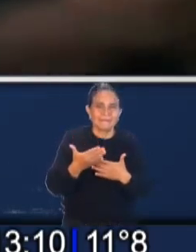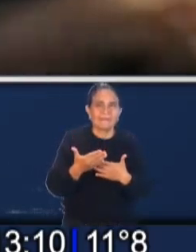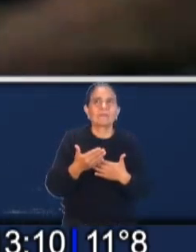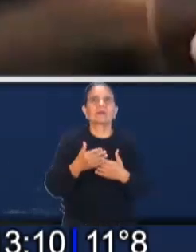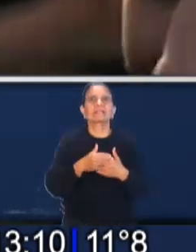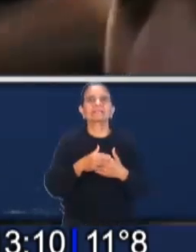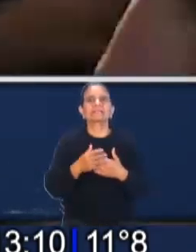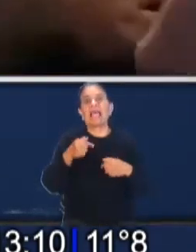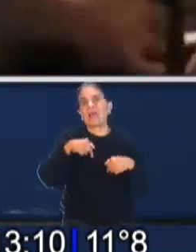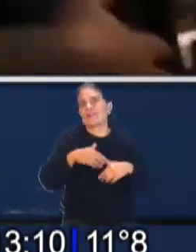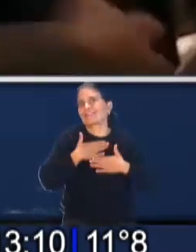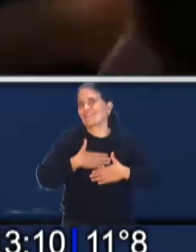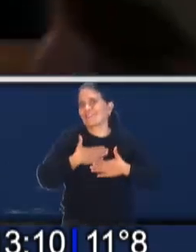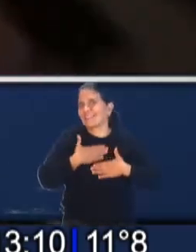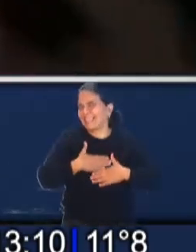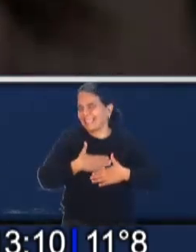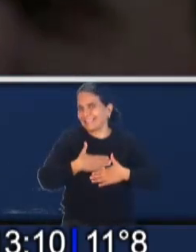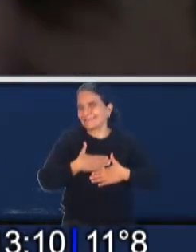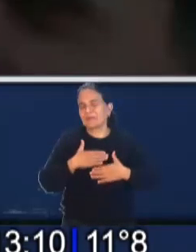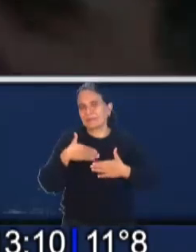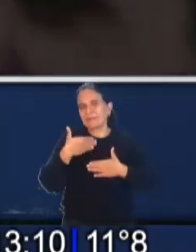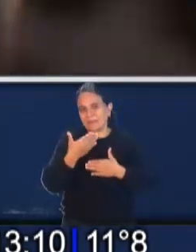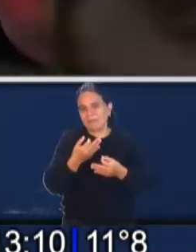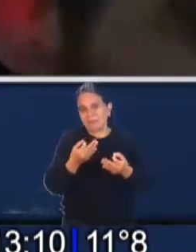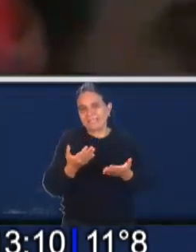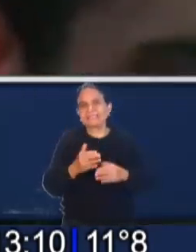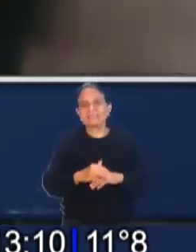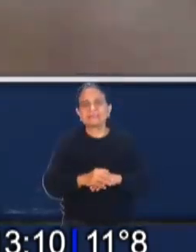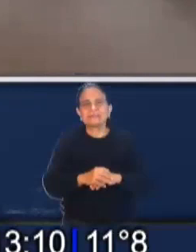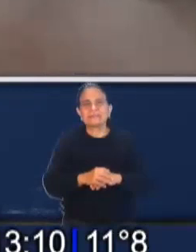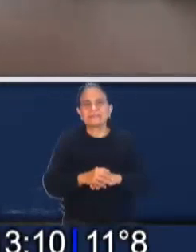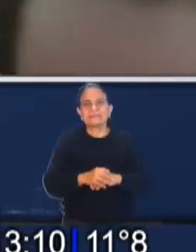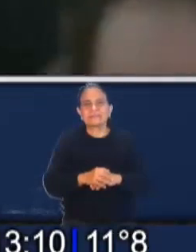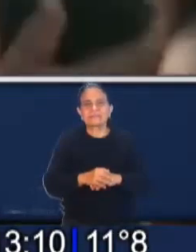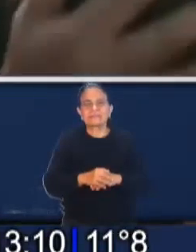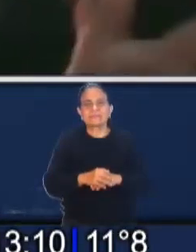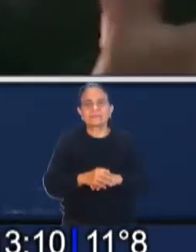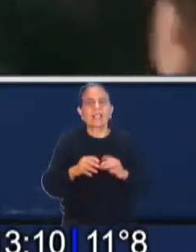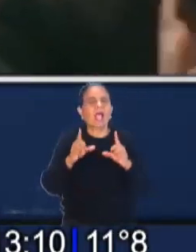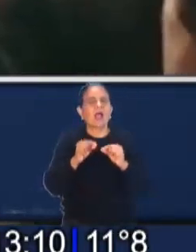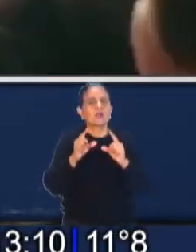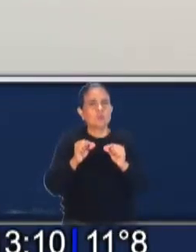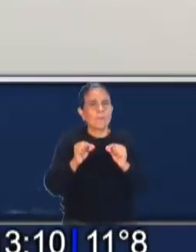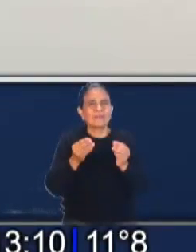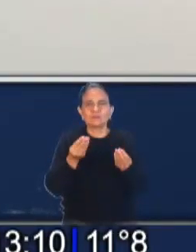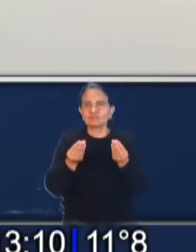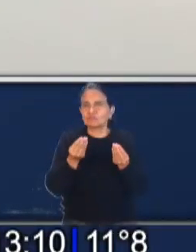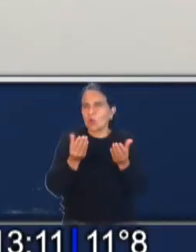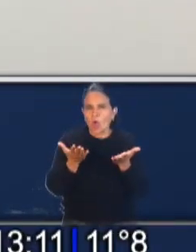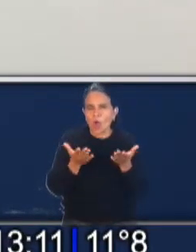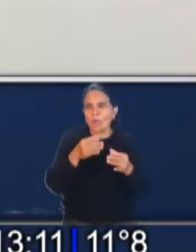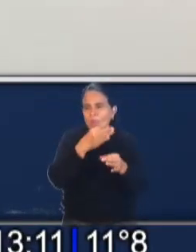alegría, la emoción invadió nuestros cuerpos. ¿Y cuántos fueron los números? ¿Cómo fue en cada una de las